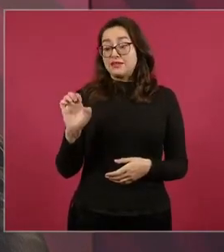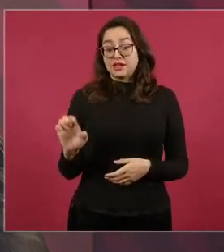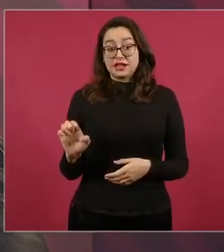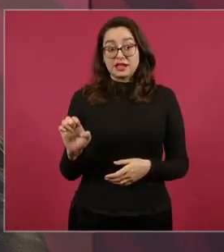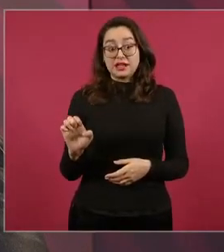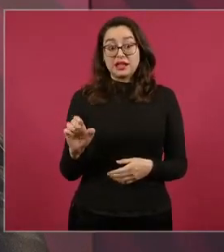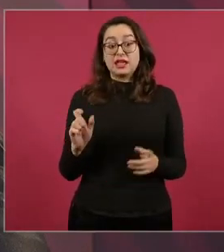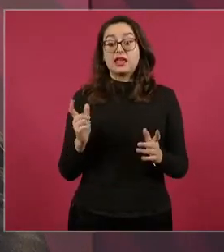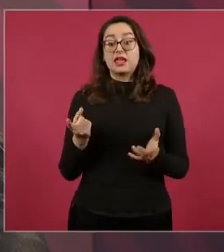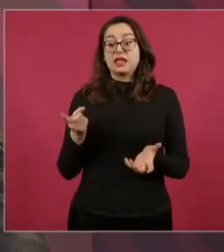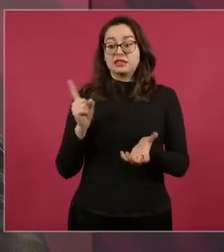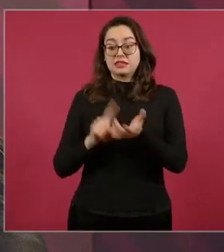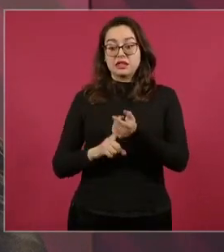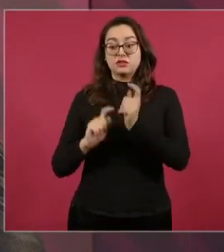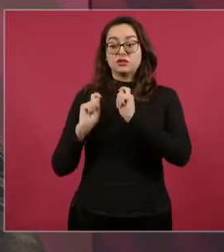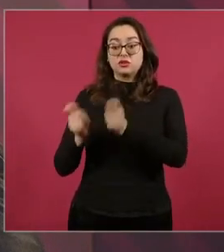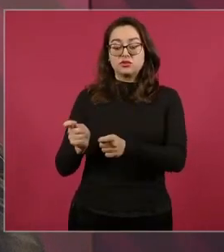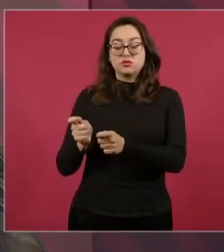del servicio de Internet.